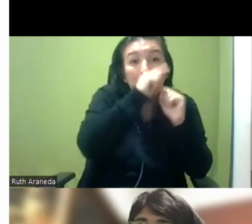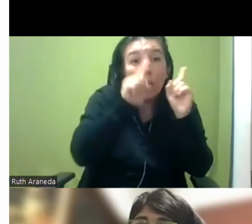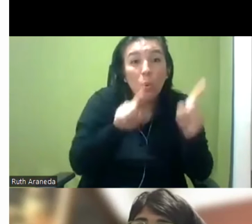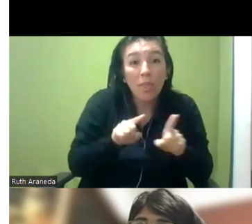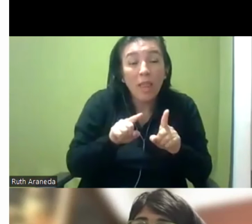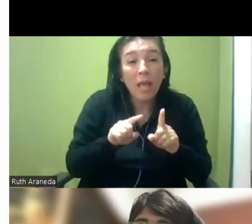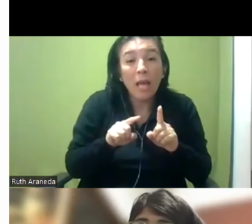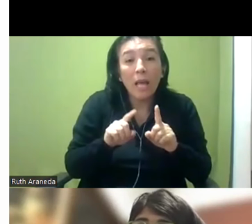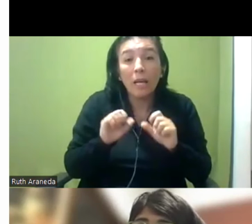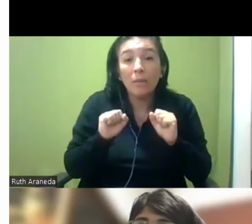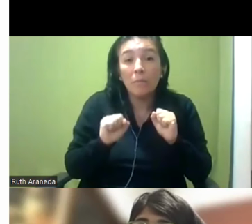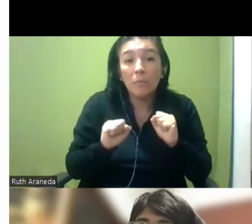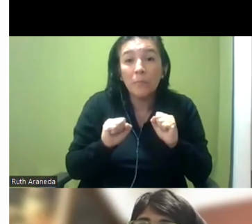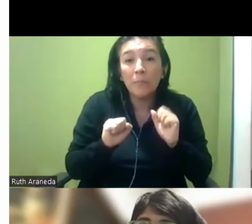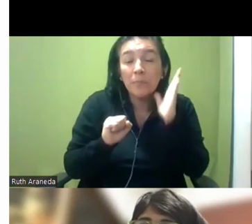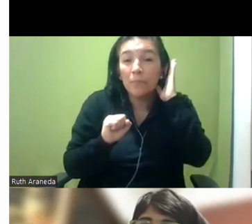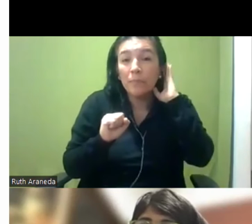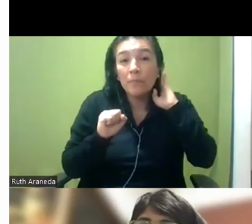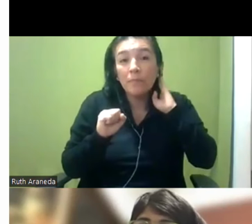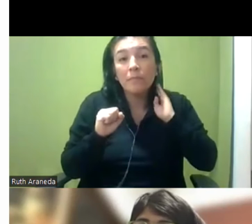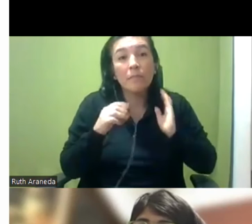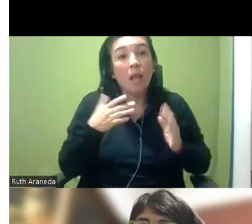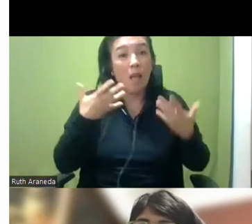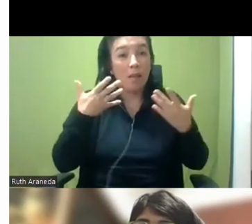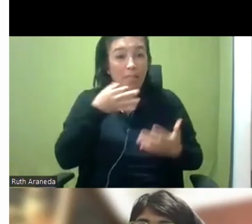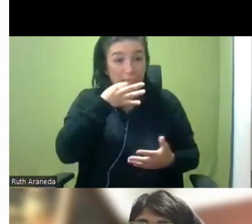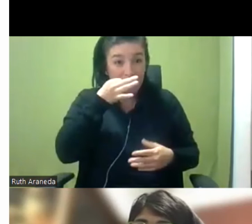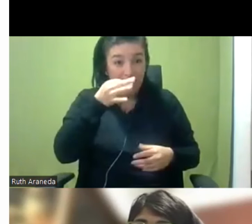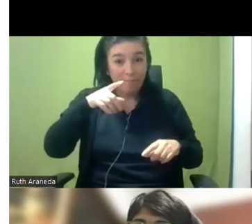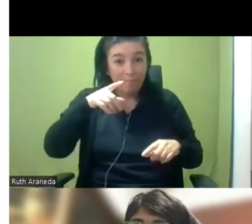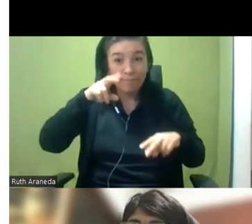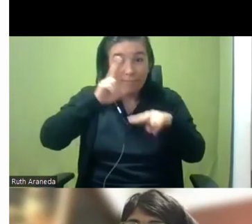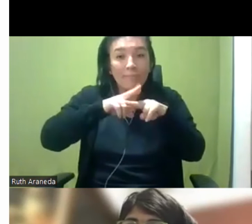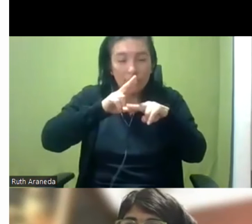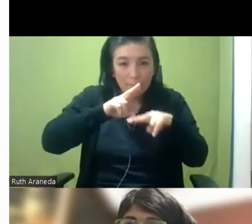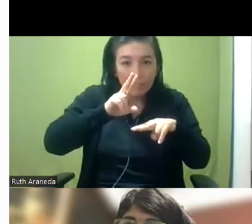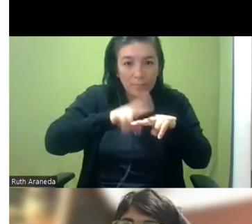Bueno, los hallazgos arqueológicos, eh,